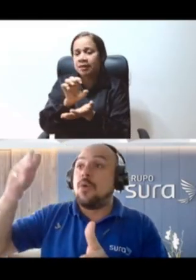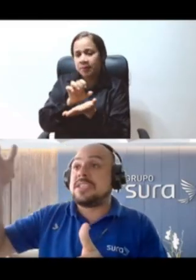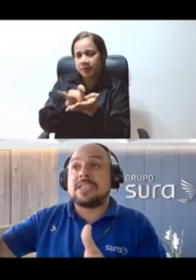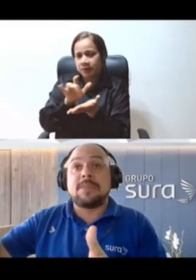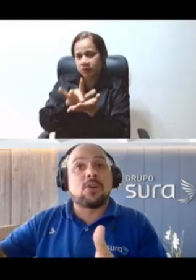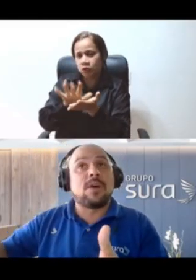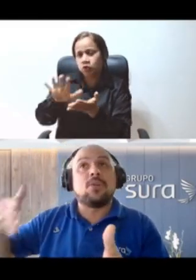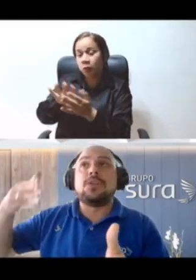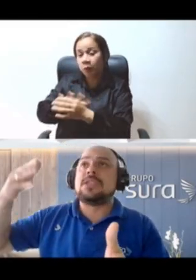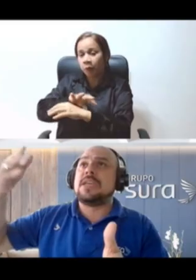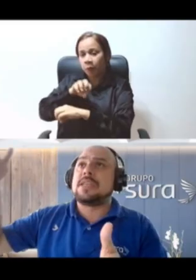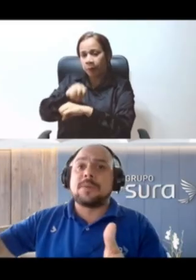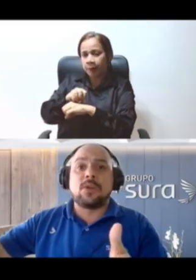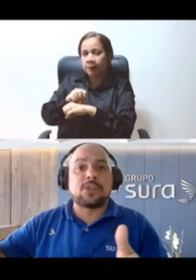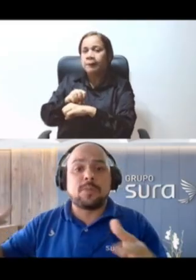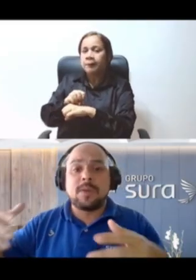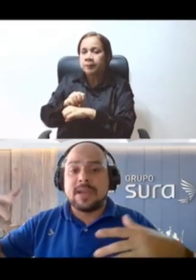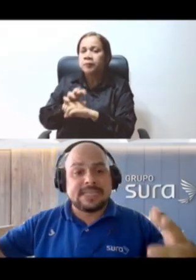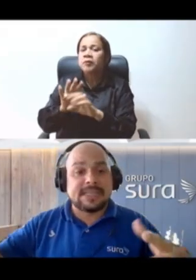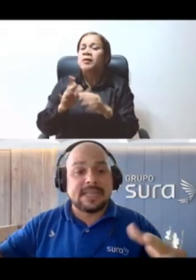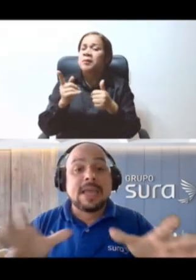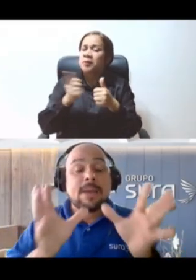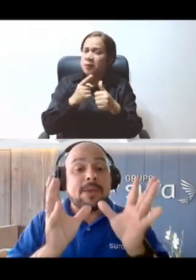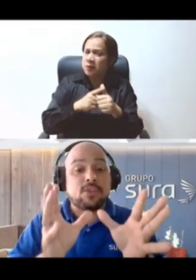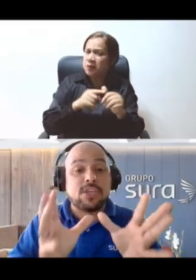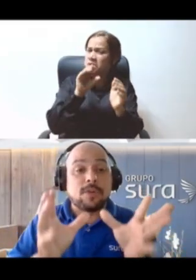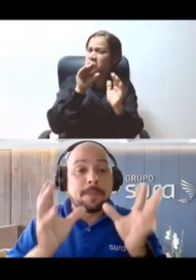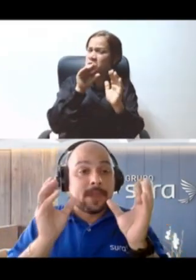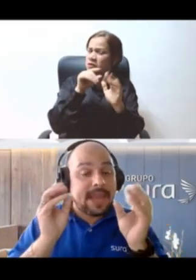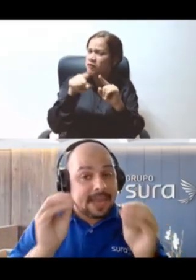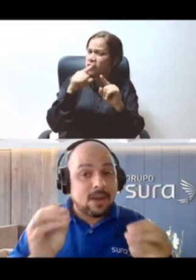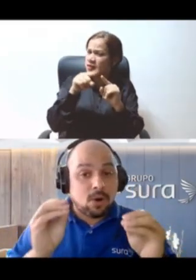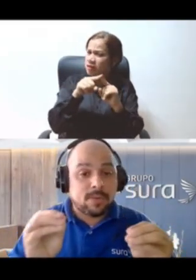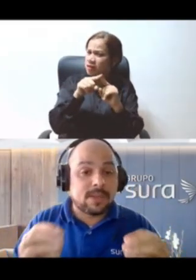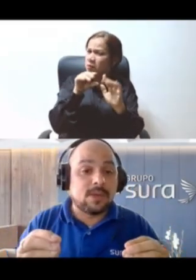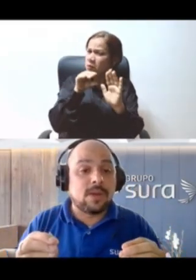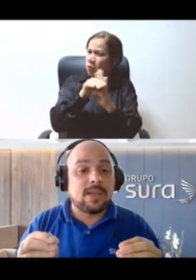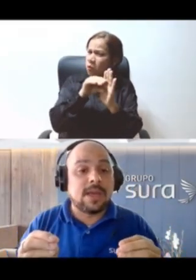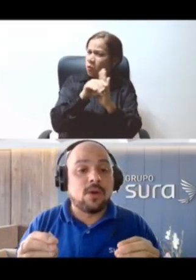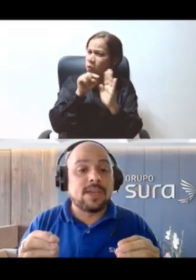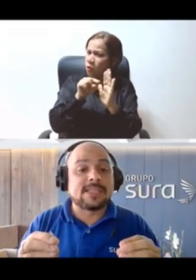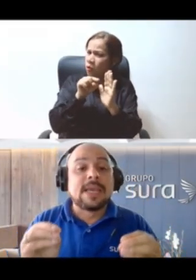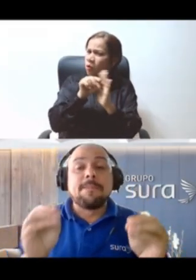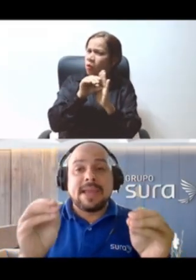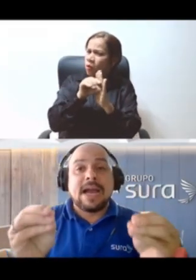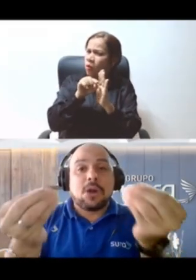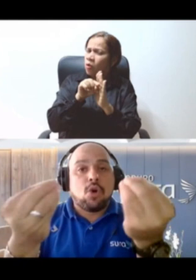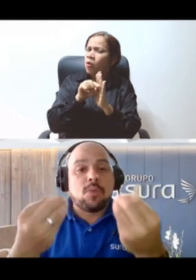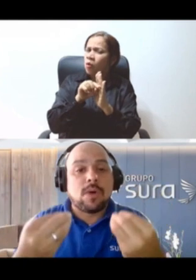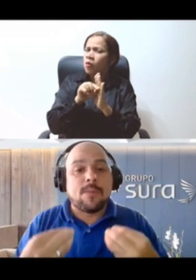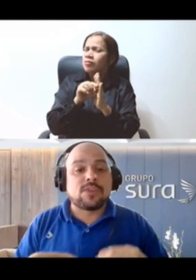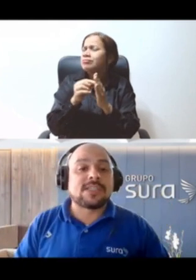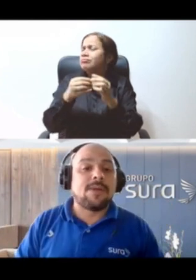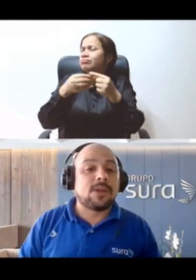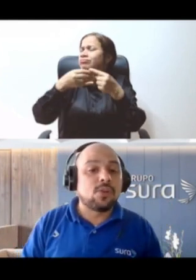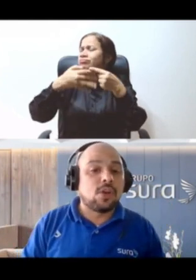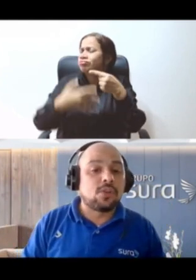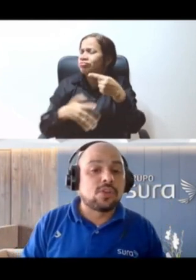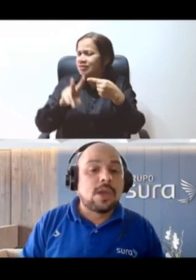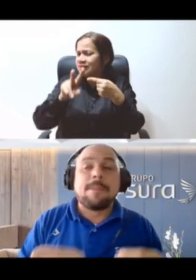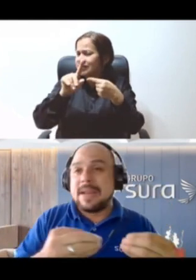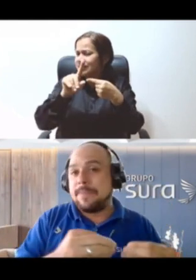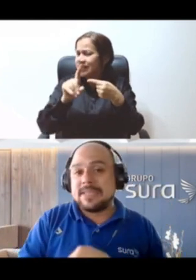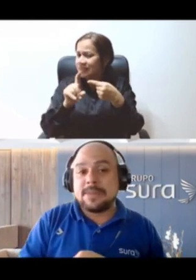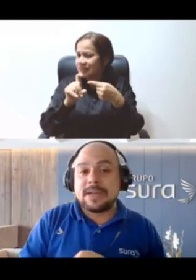vamos a ver el módulo de sistema, comando de incidentes, valoración primaria, etcétera. Pero chicos, el objetivo del día de hoy es, venga, ¿cómo vamos a